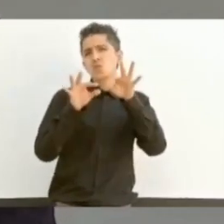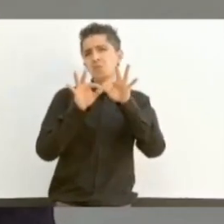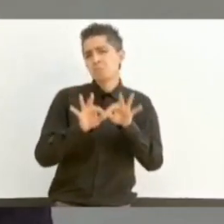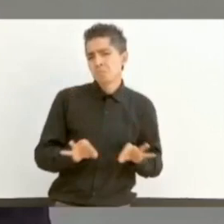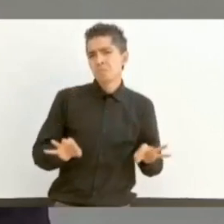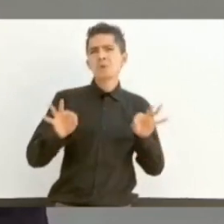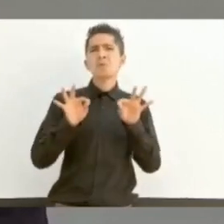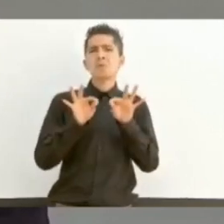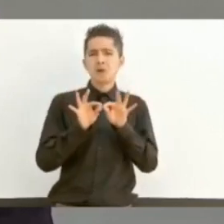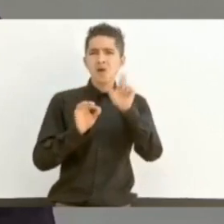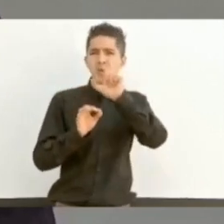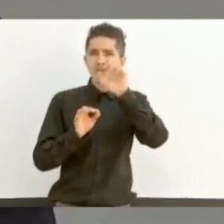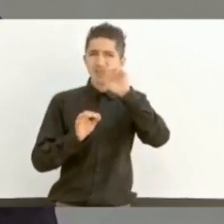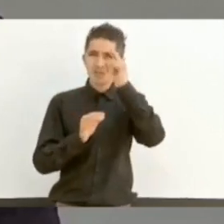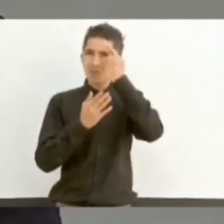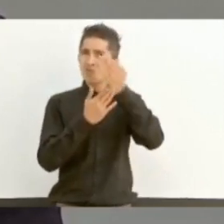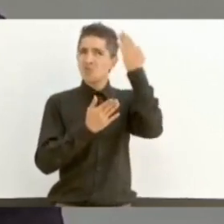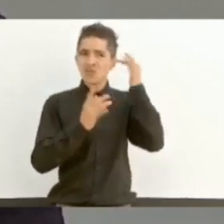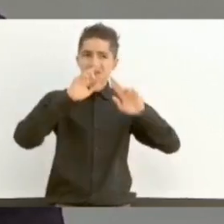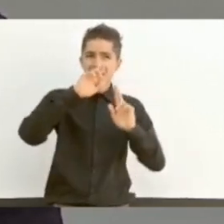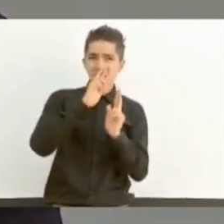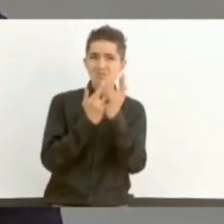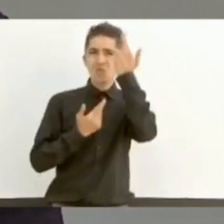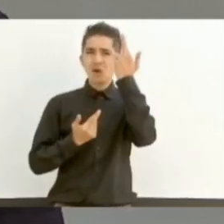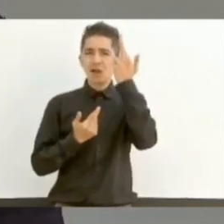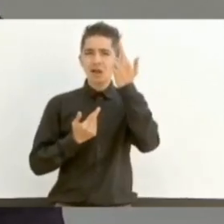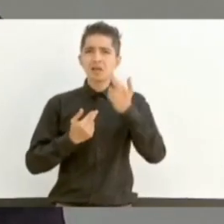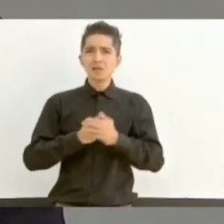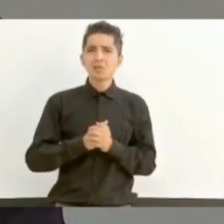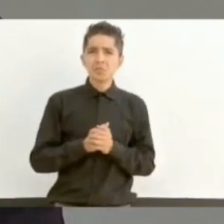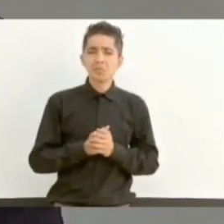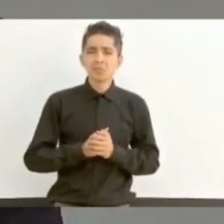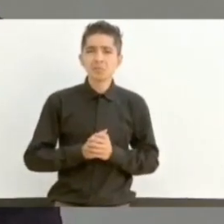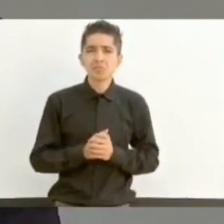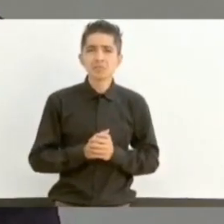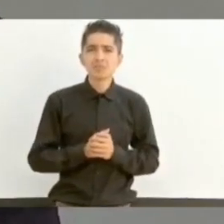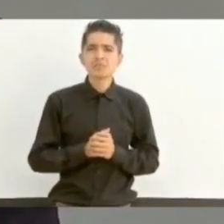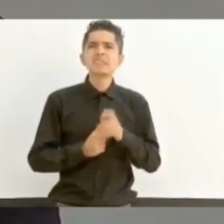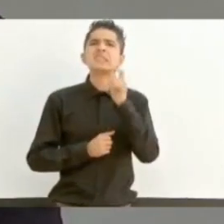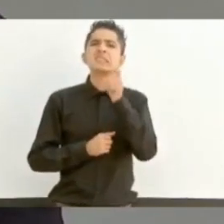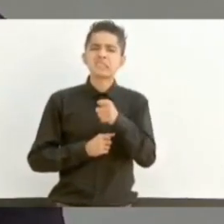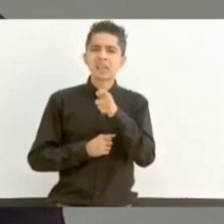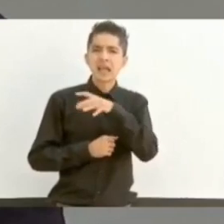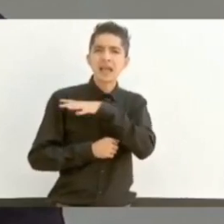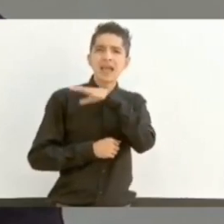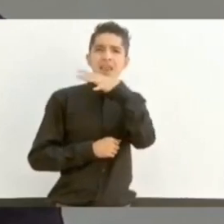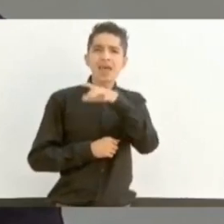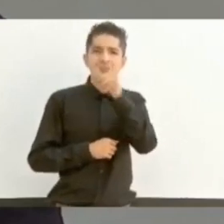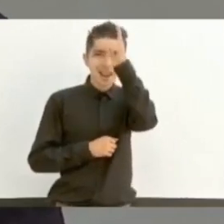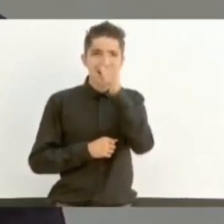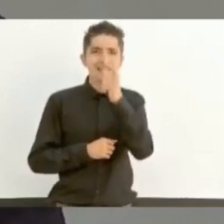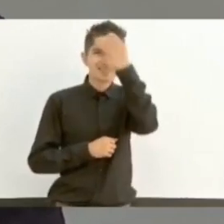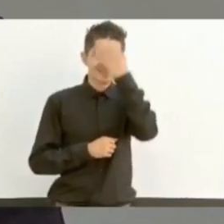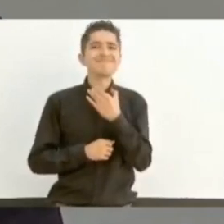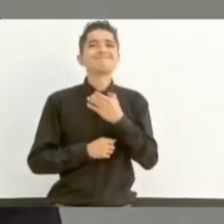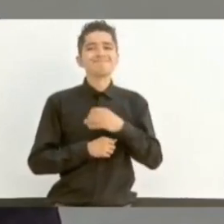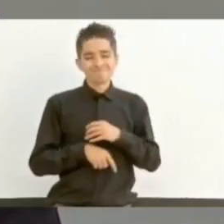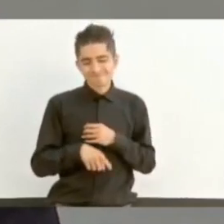destacadísimo durante la Revolución, sin duda, fue el general Lázaro Cárdenas del